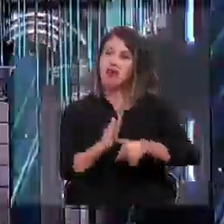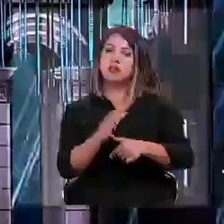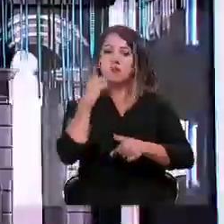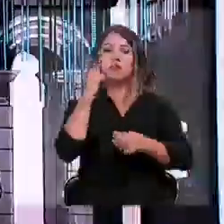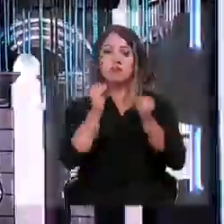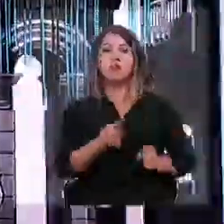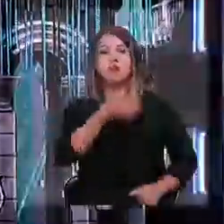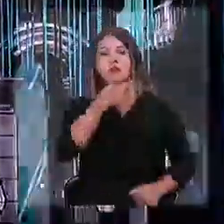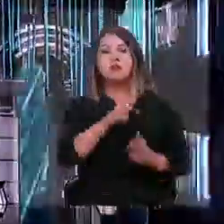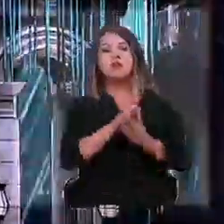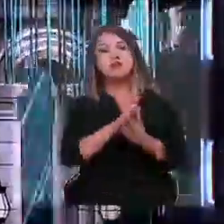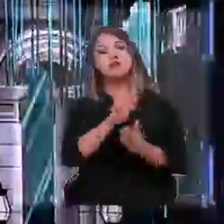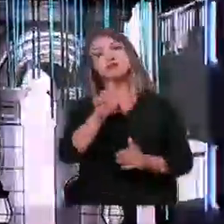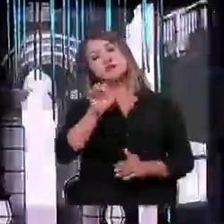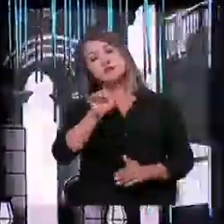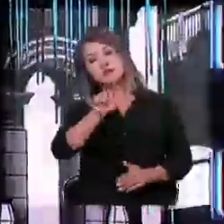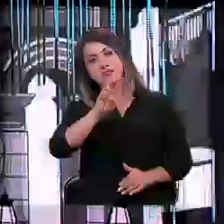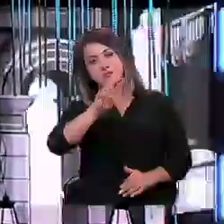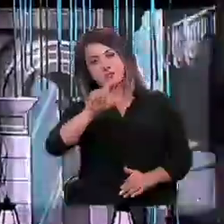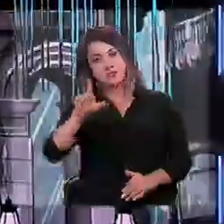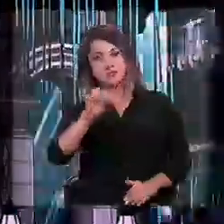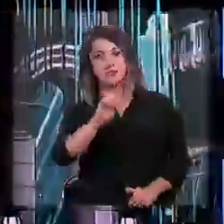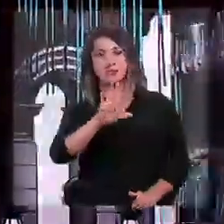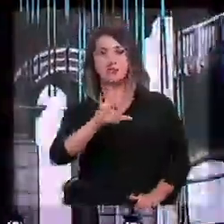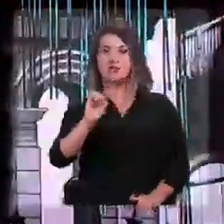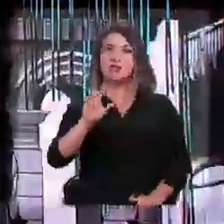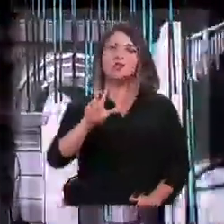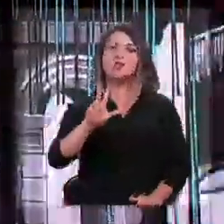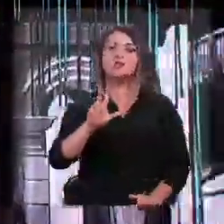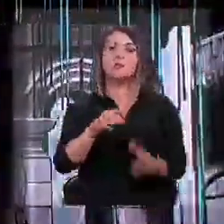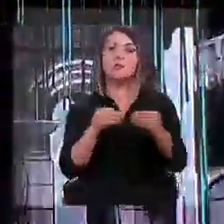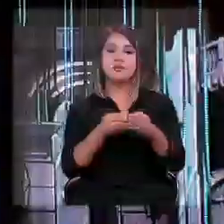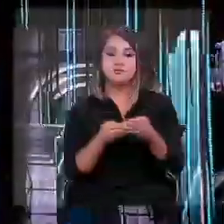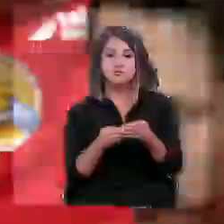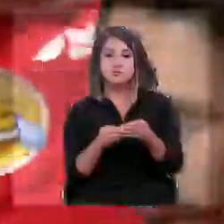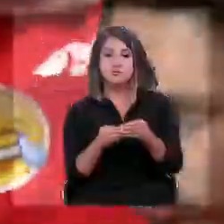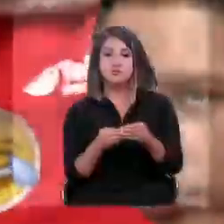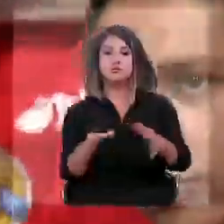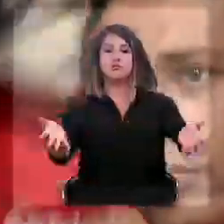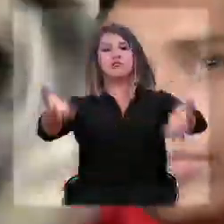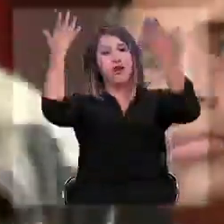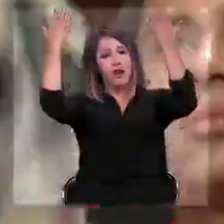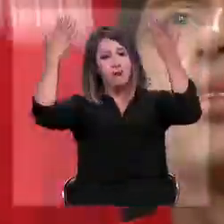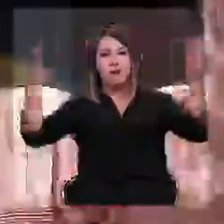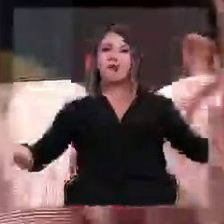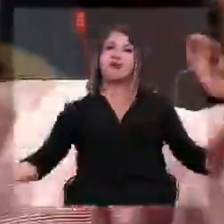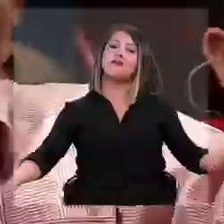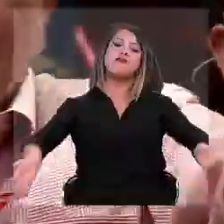9.136.770.508 pesos. ¡Vamos!